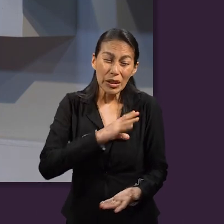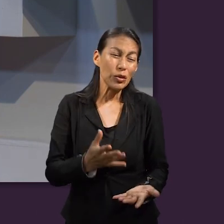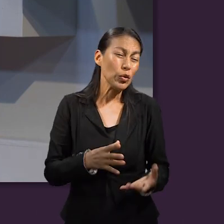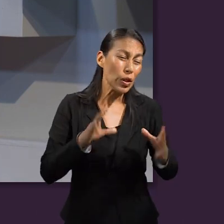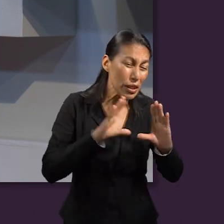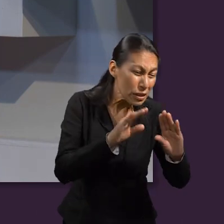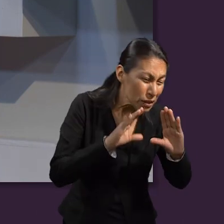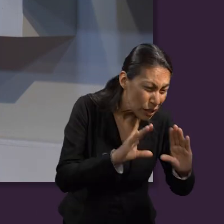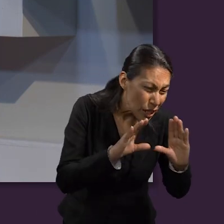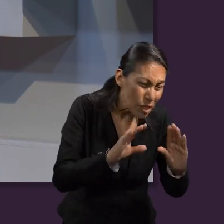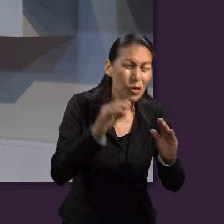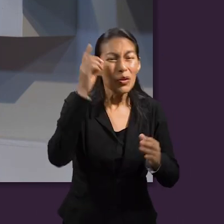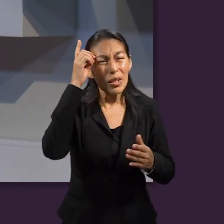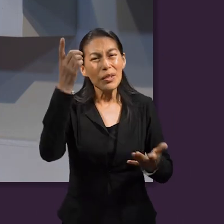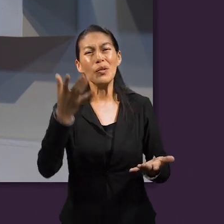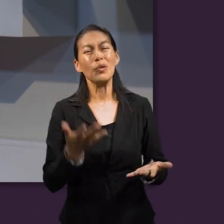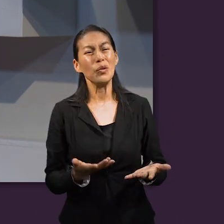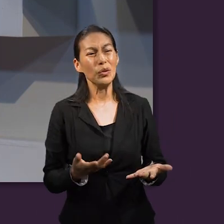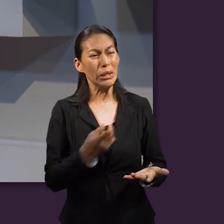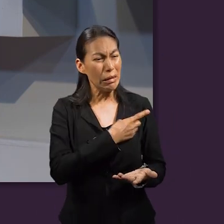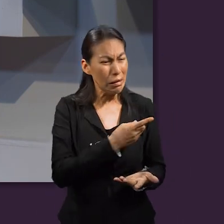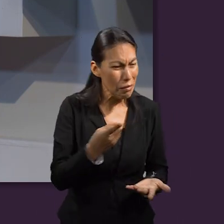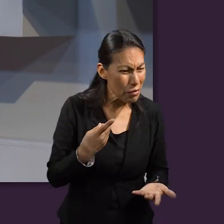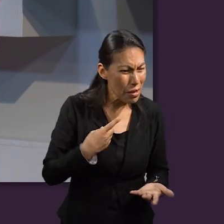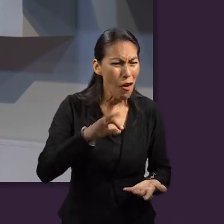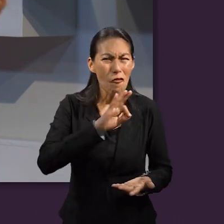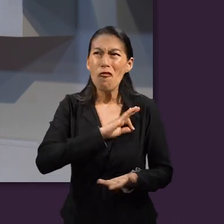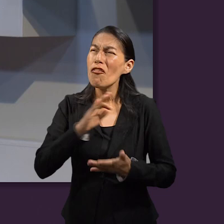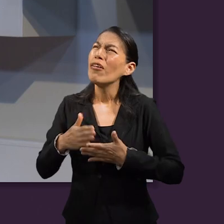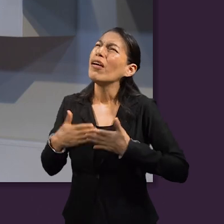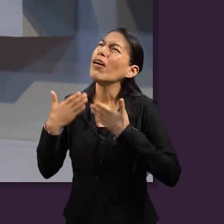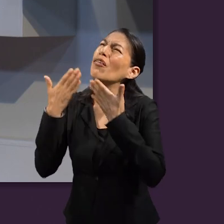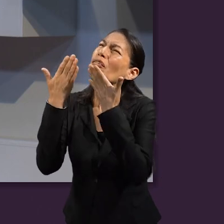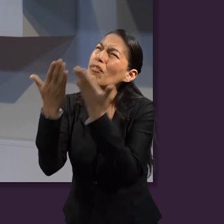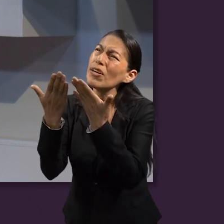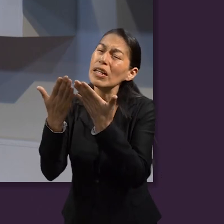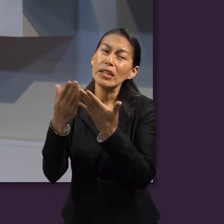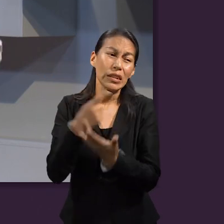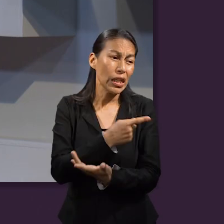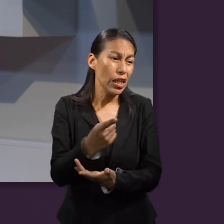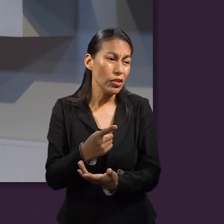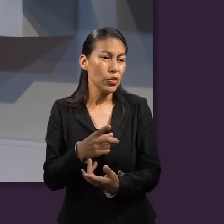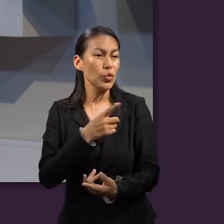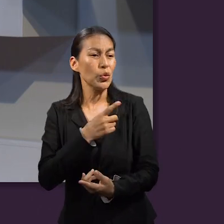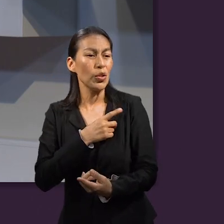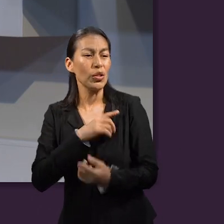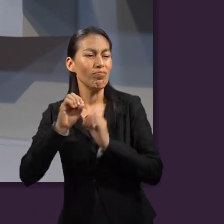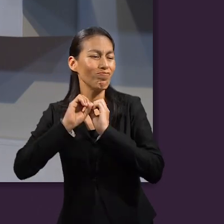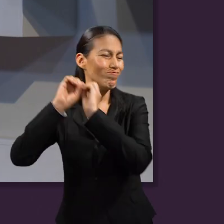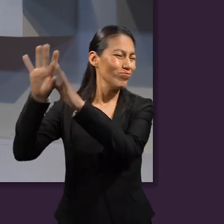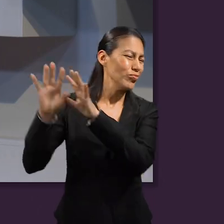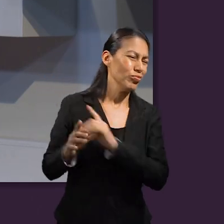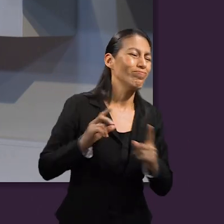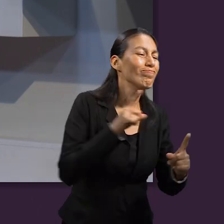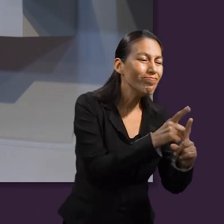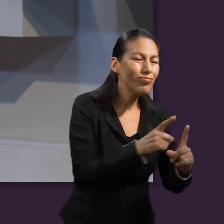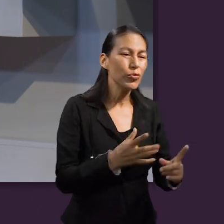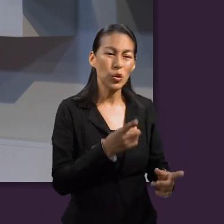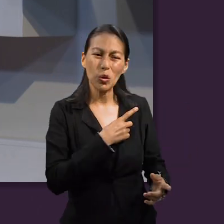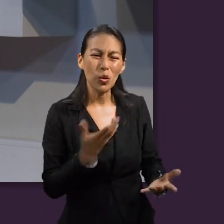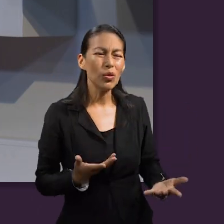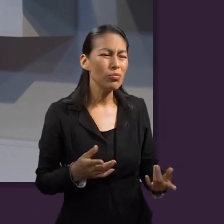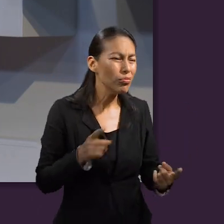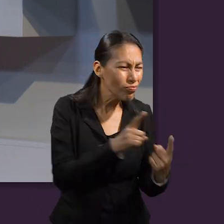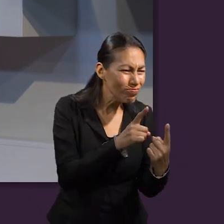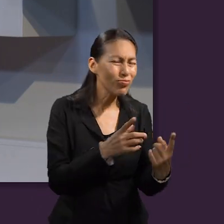personas que tenían principios y que deberían haber tenido fe en dios enfrentaron esta situación de